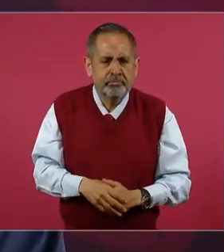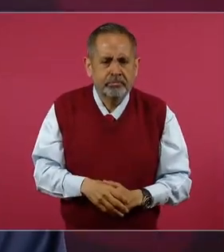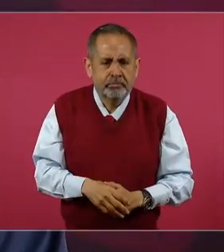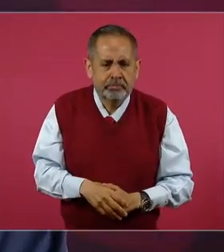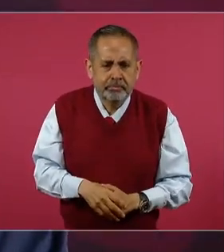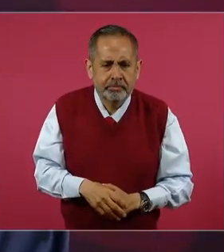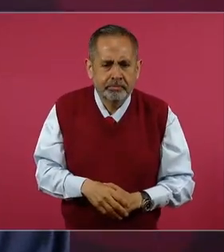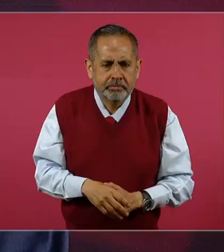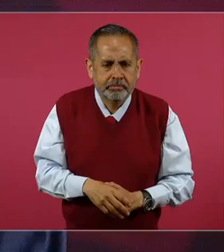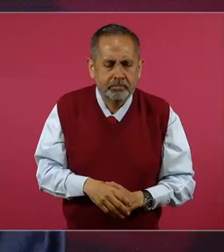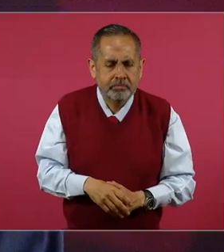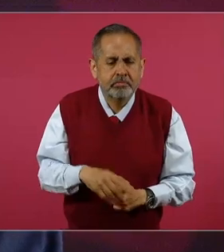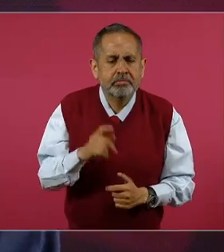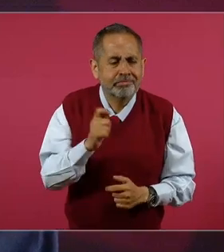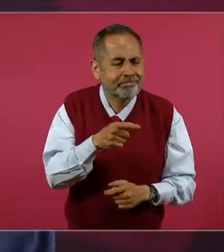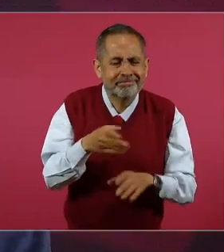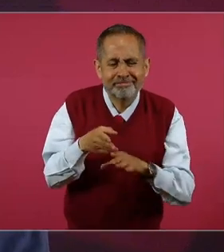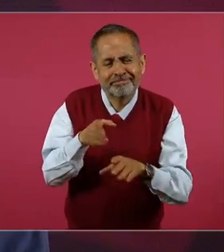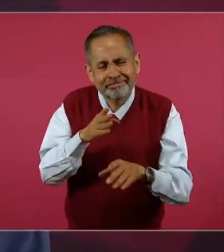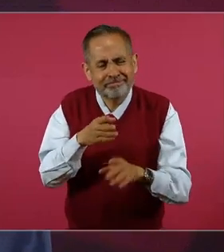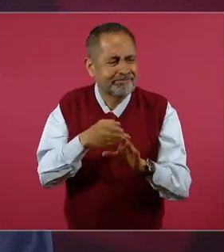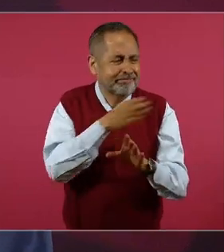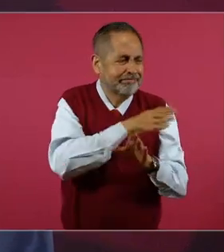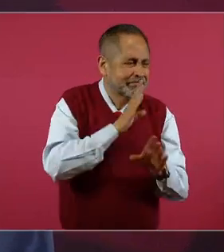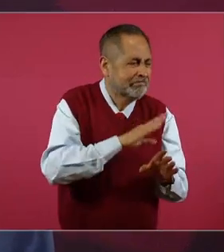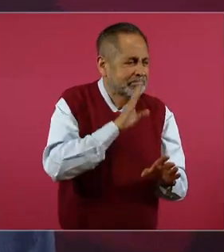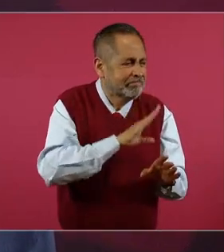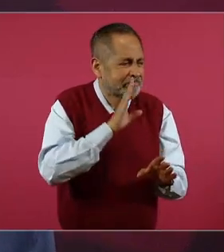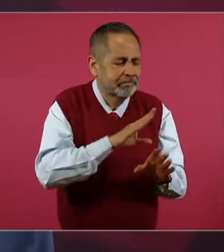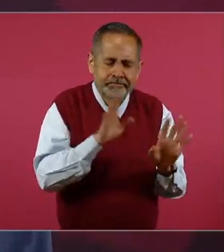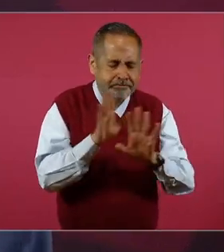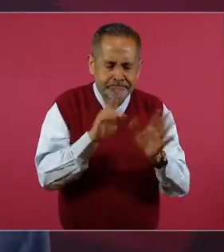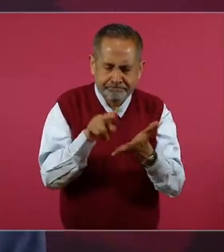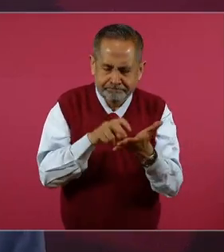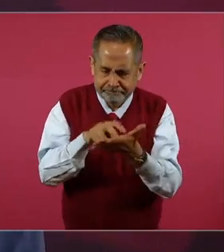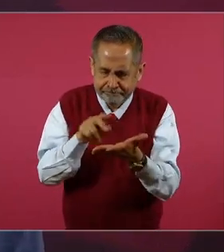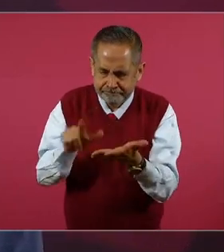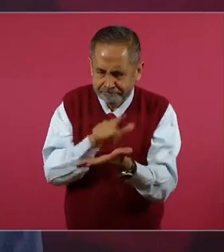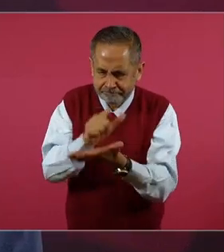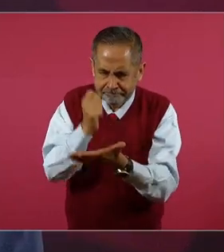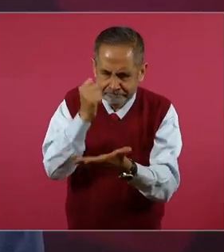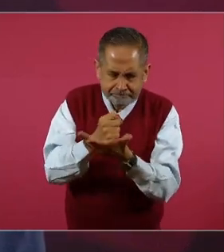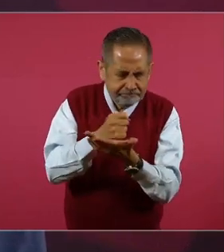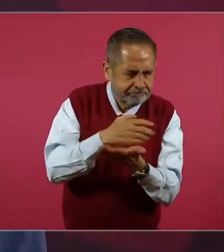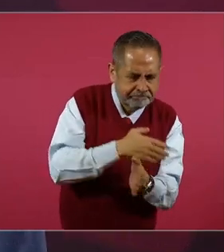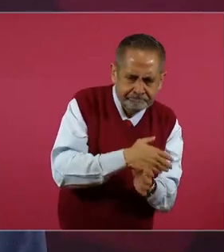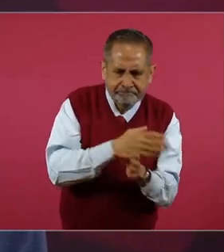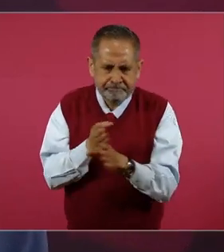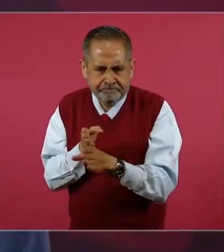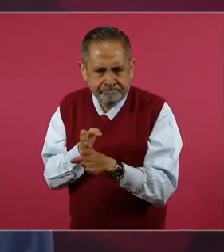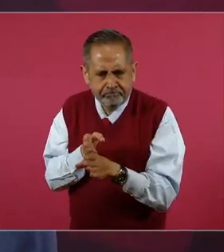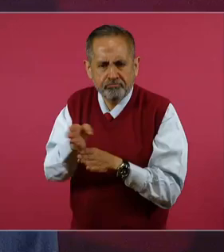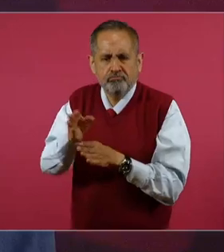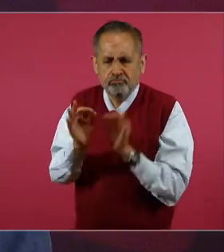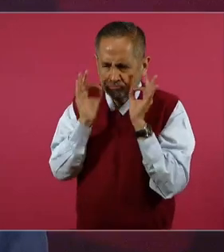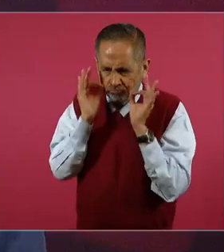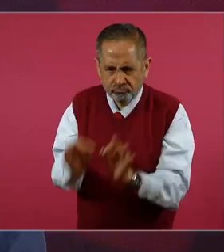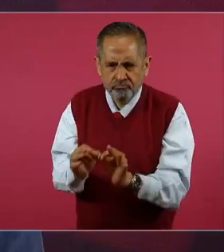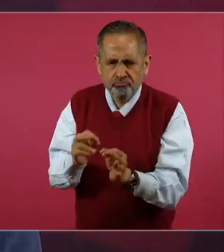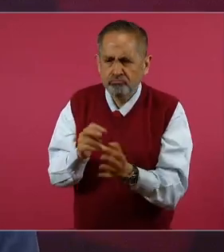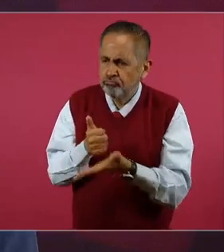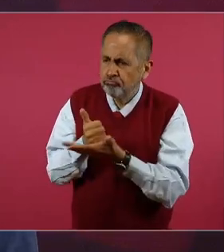Pero es corregir este sesgo neoliberal que se creó